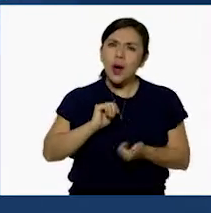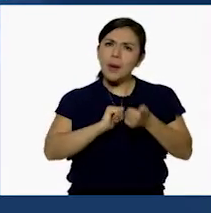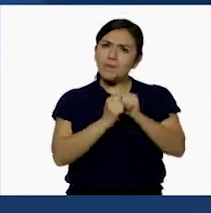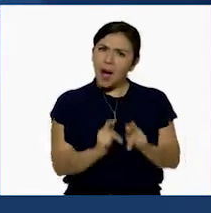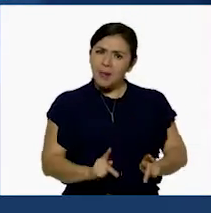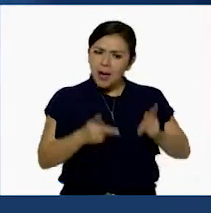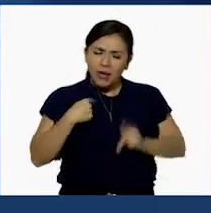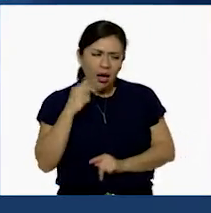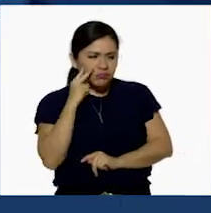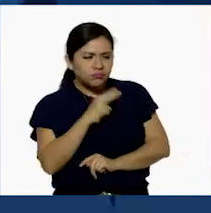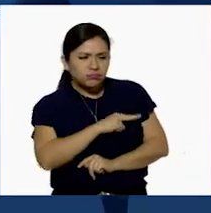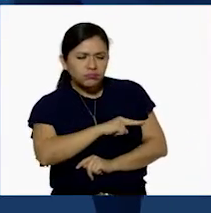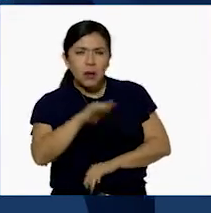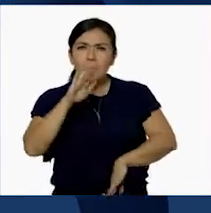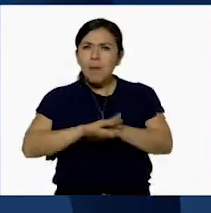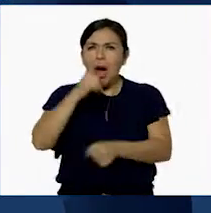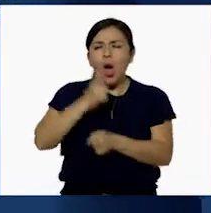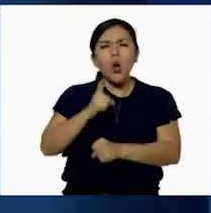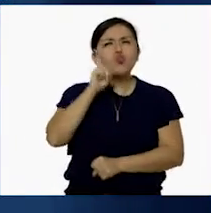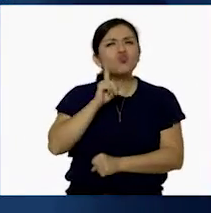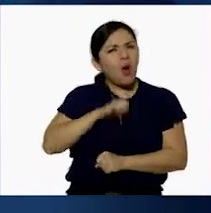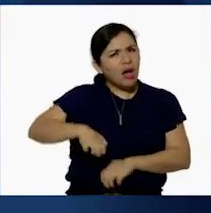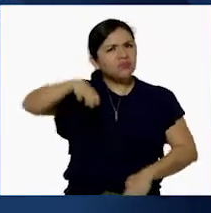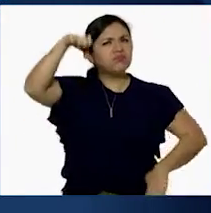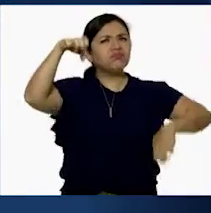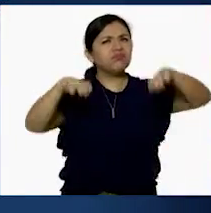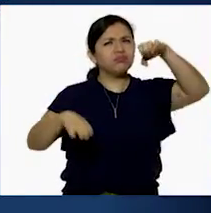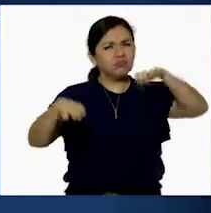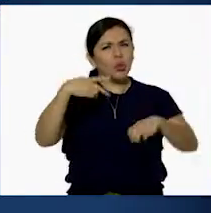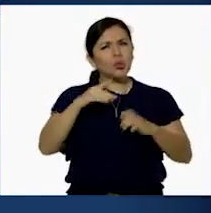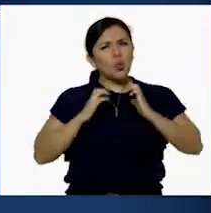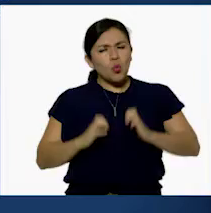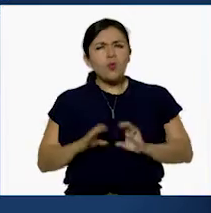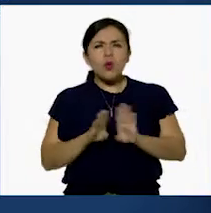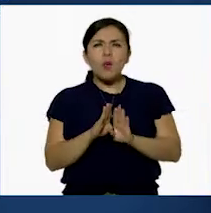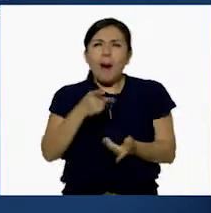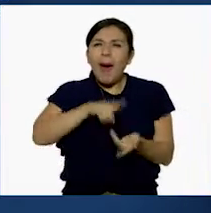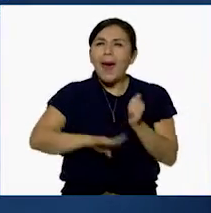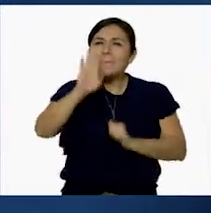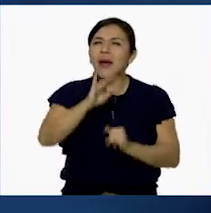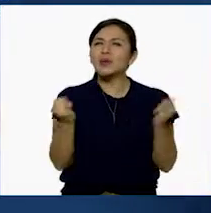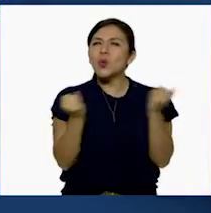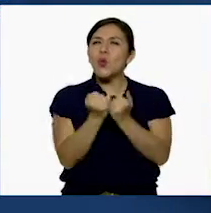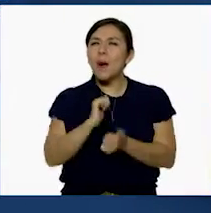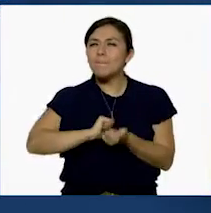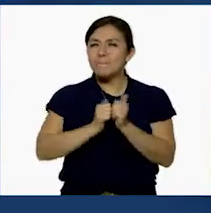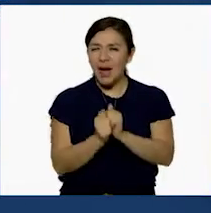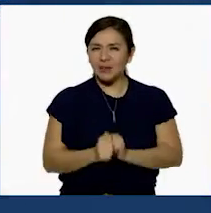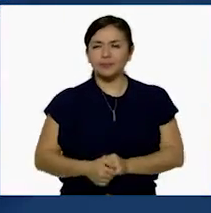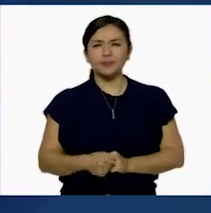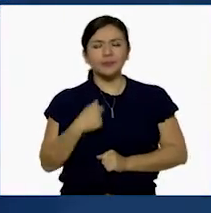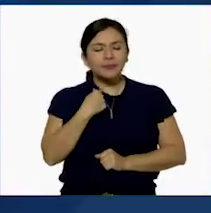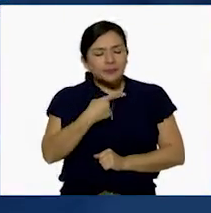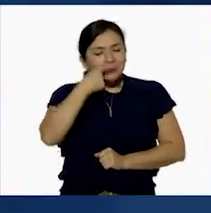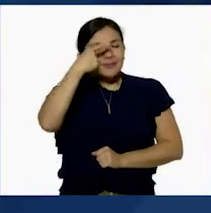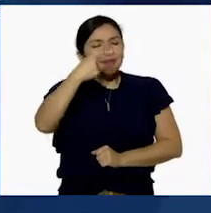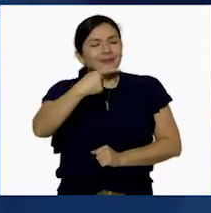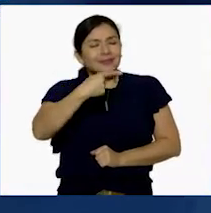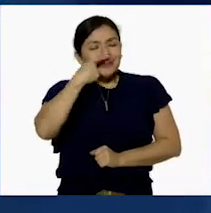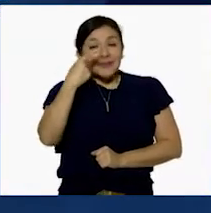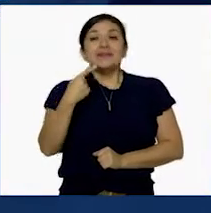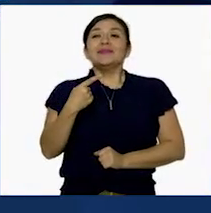panes. La mayoría eran mujeres maduras y sus formas tenían algo de los panes. Su aroma subió hasta mi nariz y al